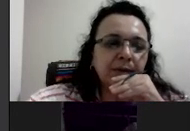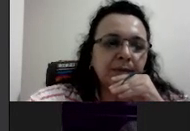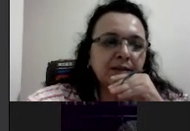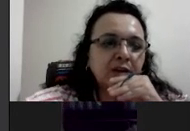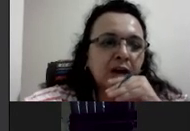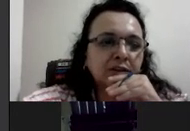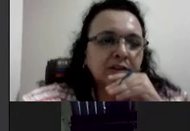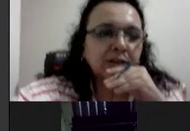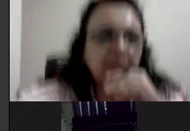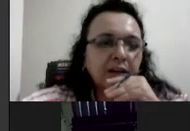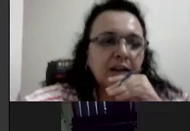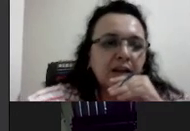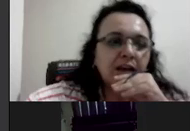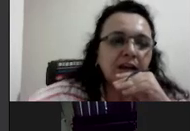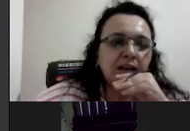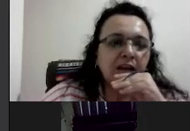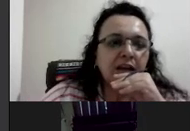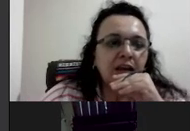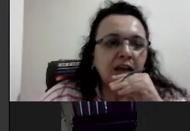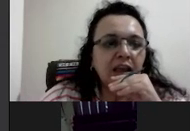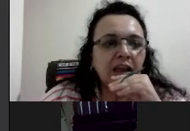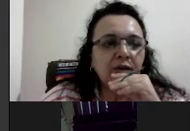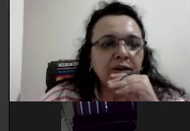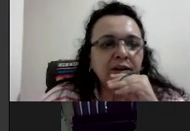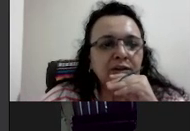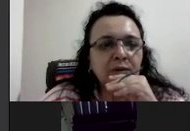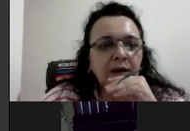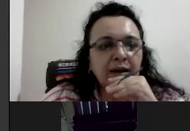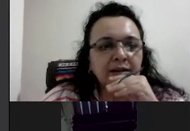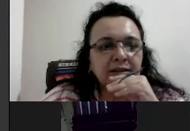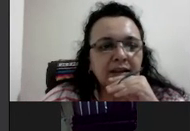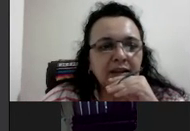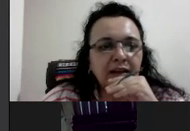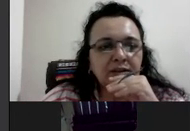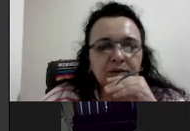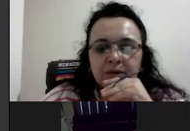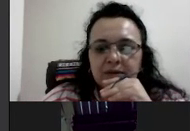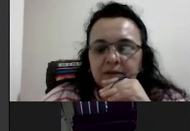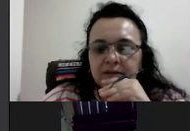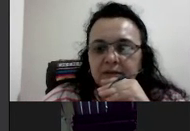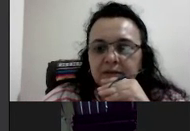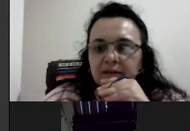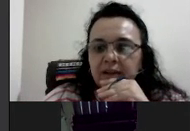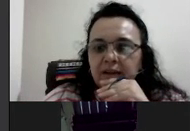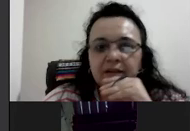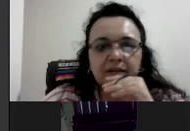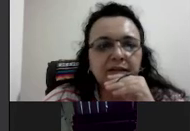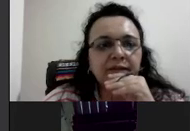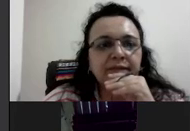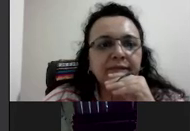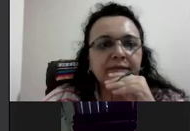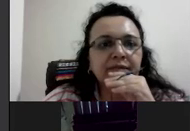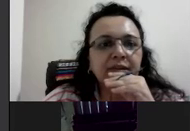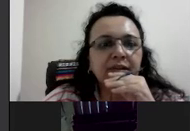Talked. Repeat that. Talked. Talked. In order to ask and answer questions. Okay? In